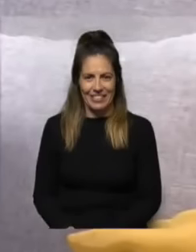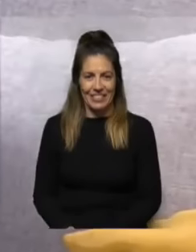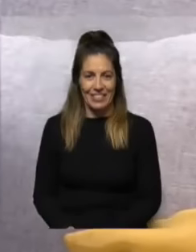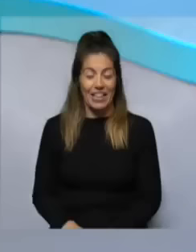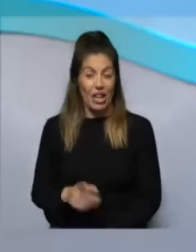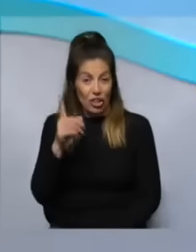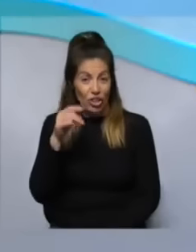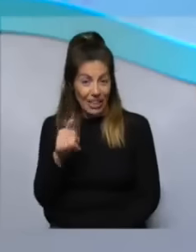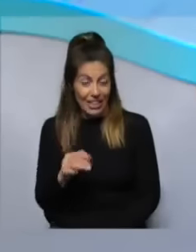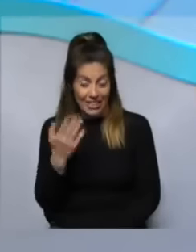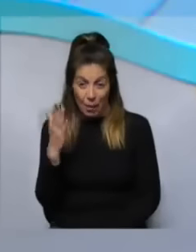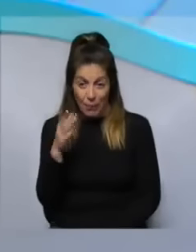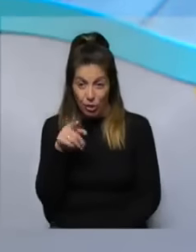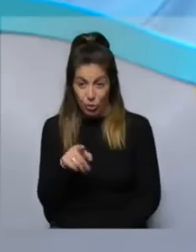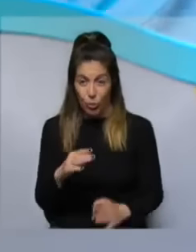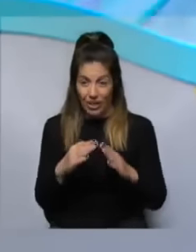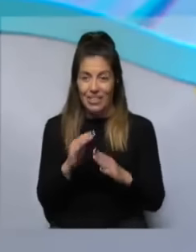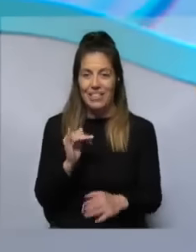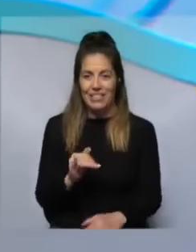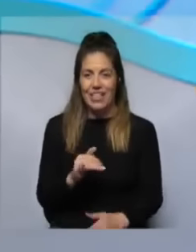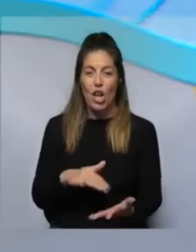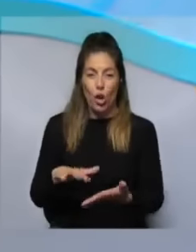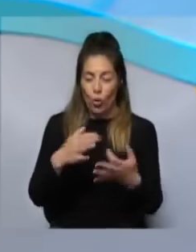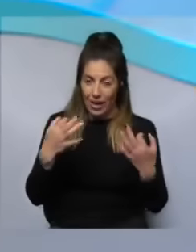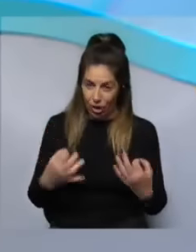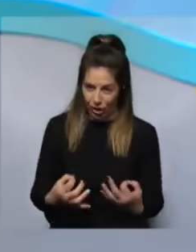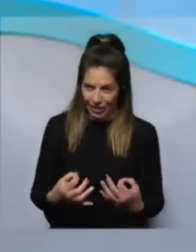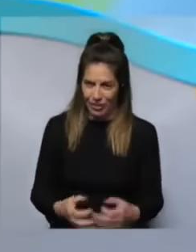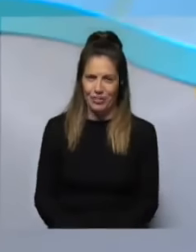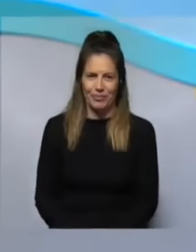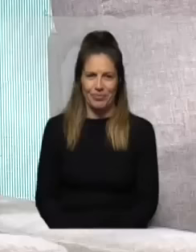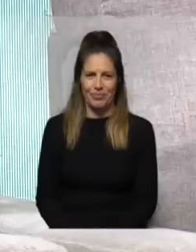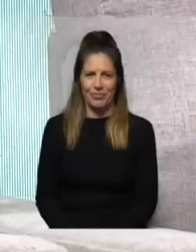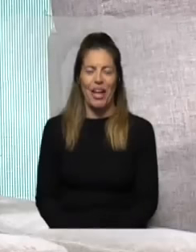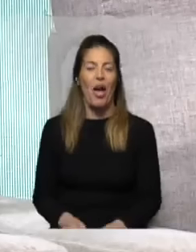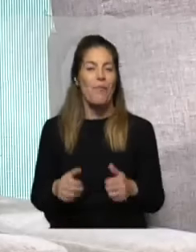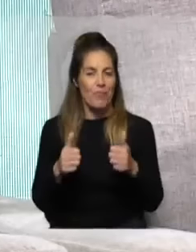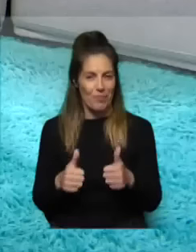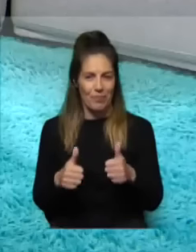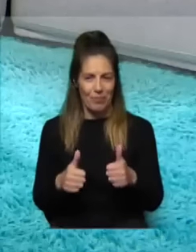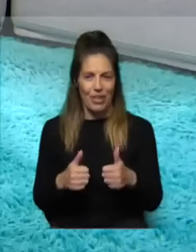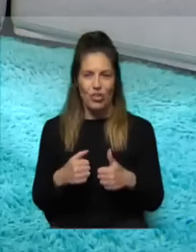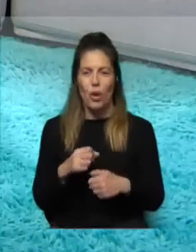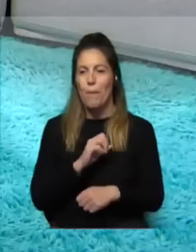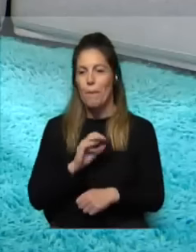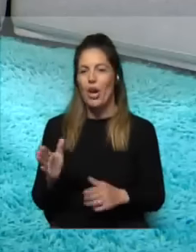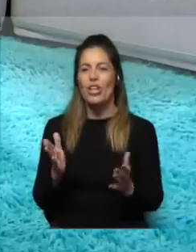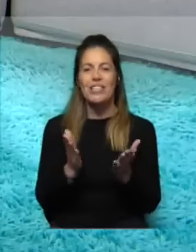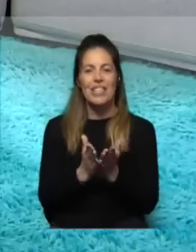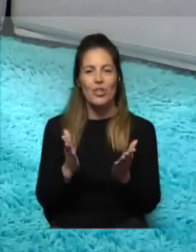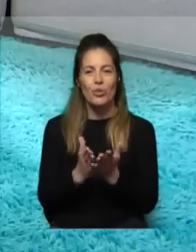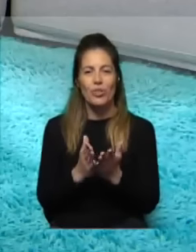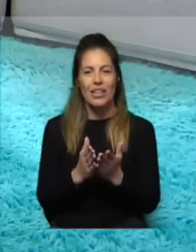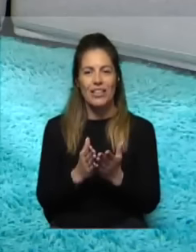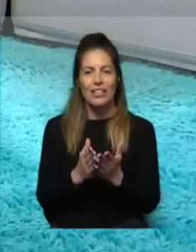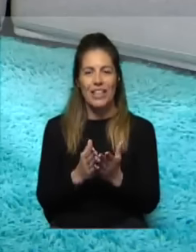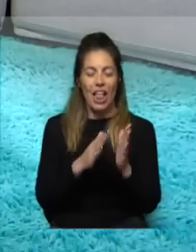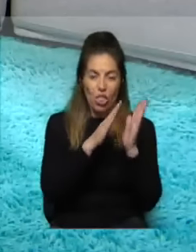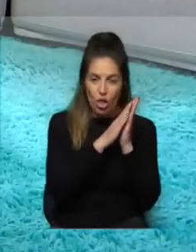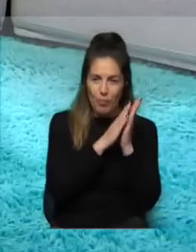¿tenés espejos en tu casa? Tengo, sí, pero en los lugares correctos. Bien, somos tus peores alumnos, sí. Claudio. En el dormitorio